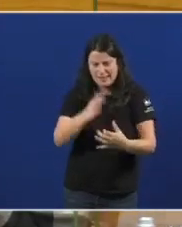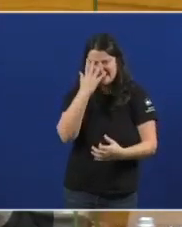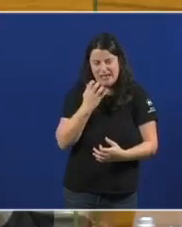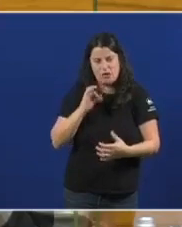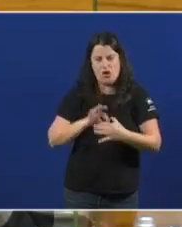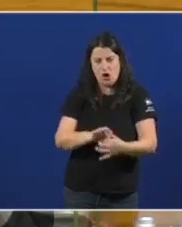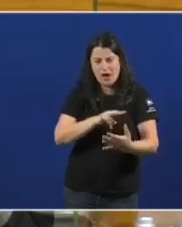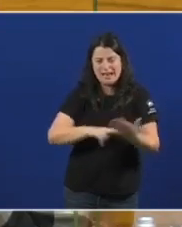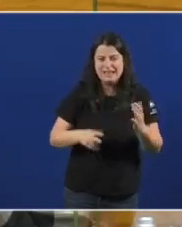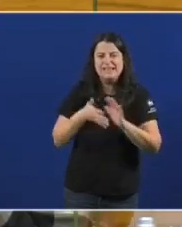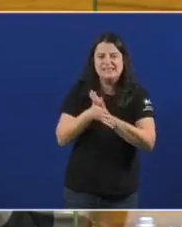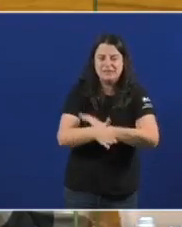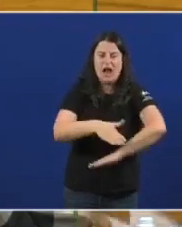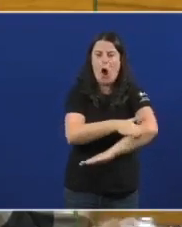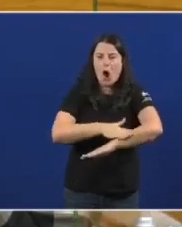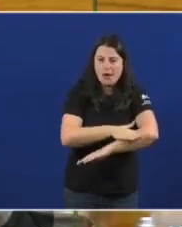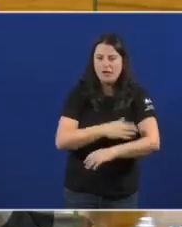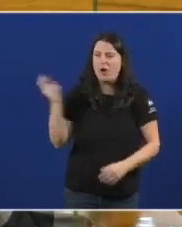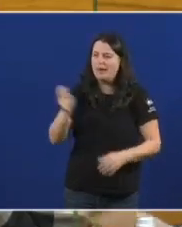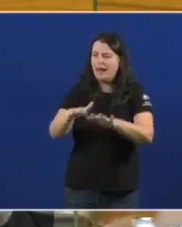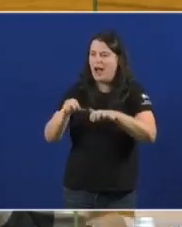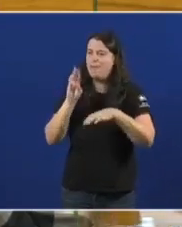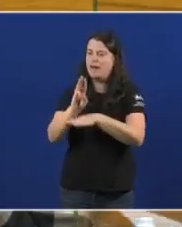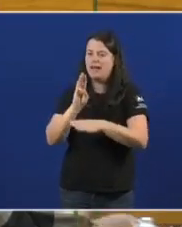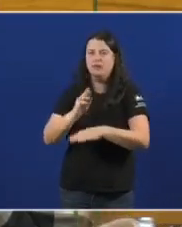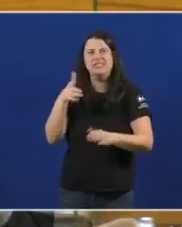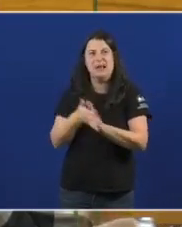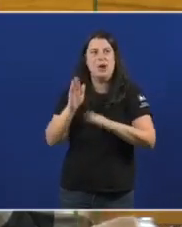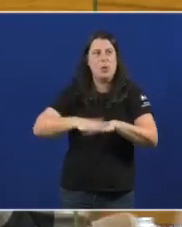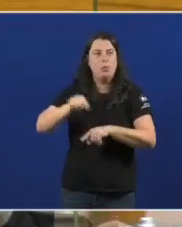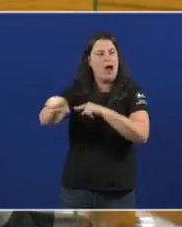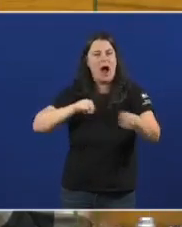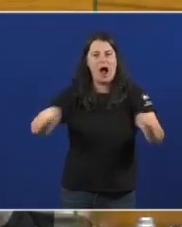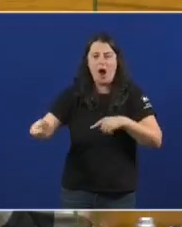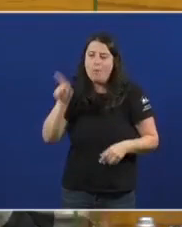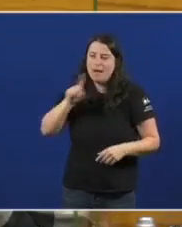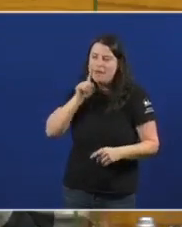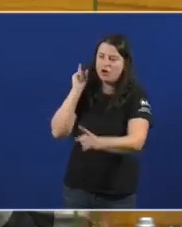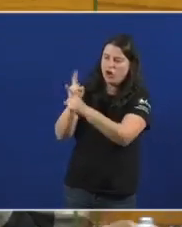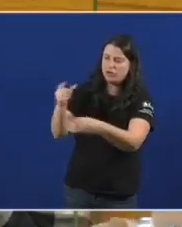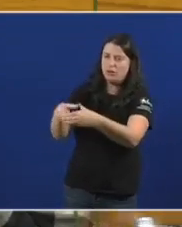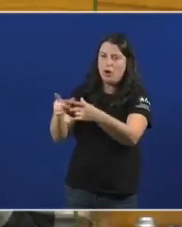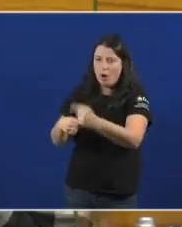Galiza significa gobernar, non vir a este Parlamento a buscar culpables nin a difamar o BNG e a súa